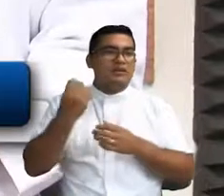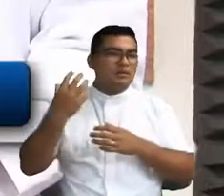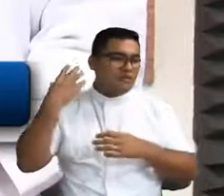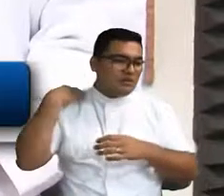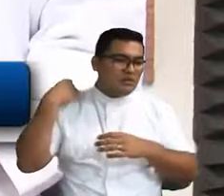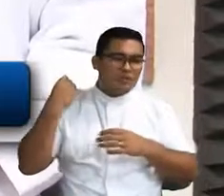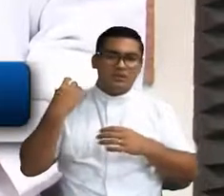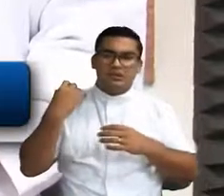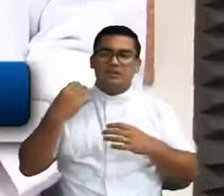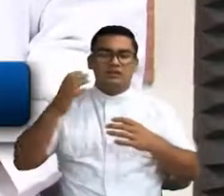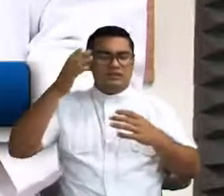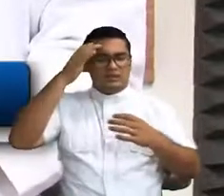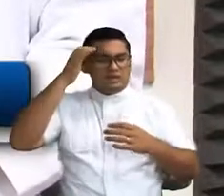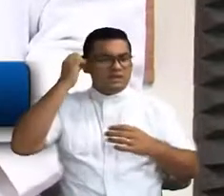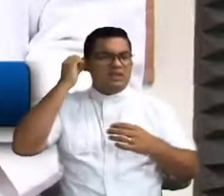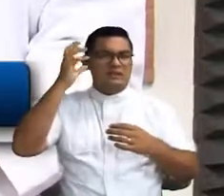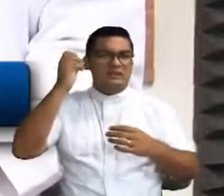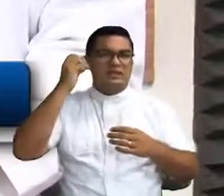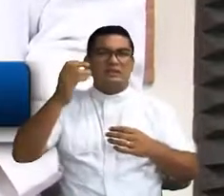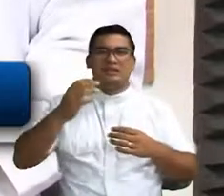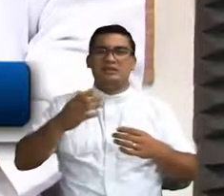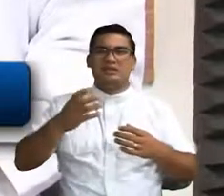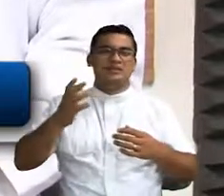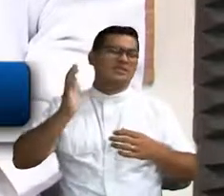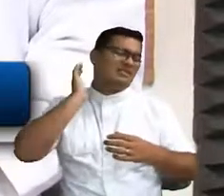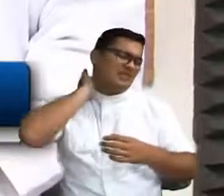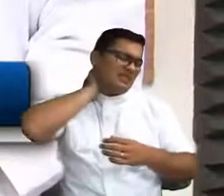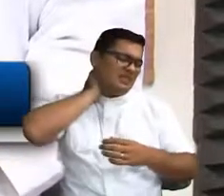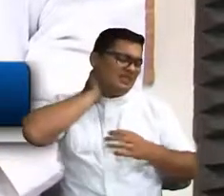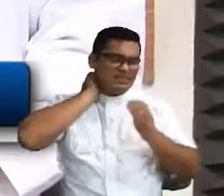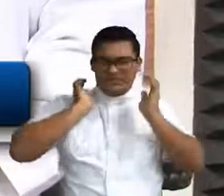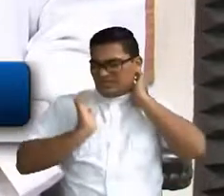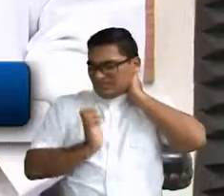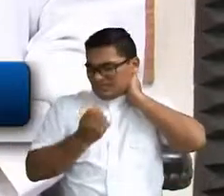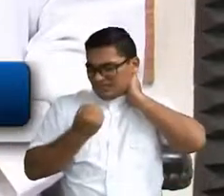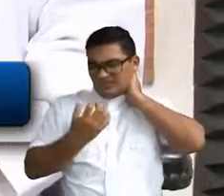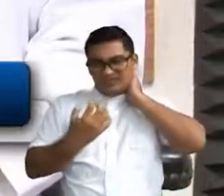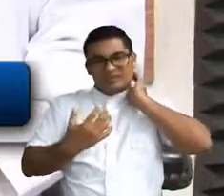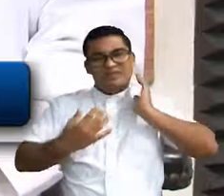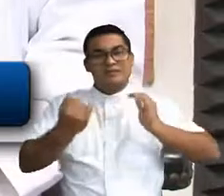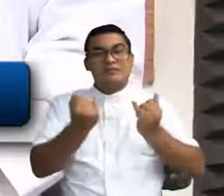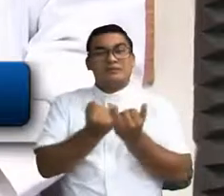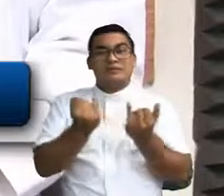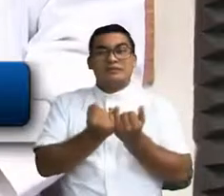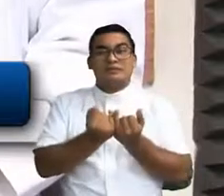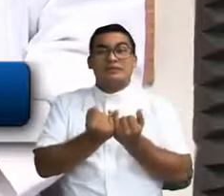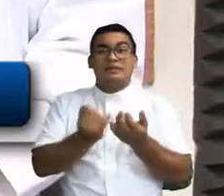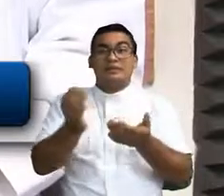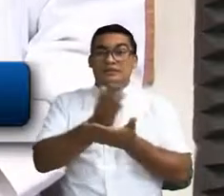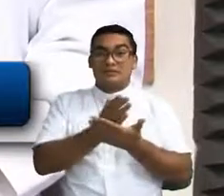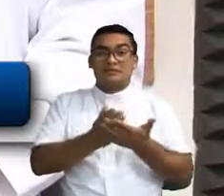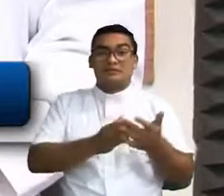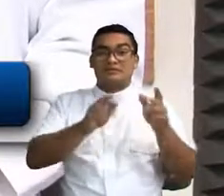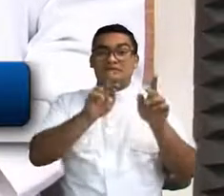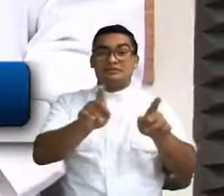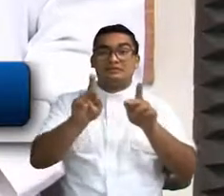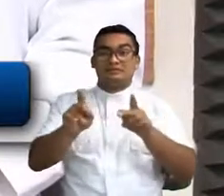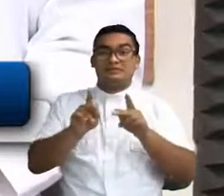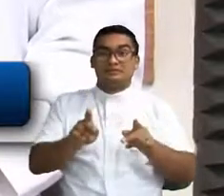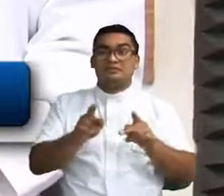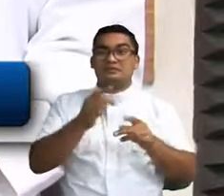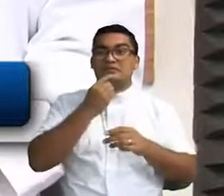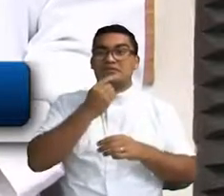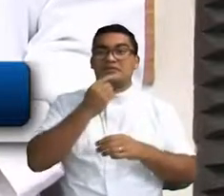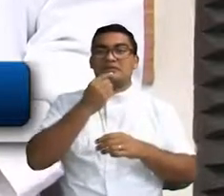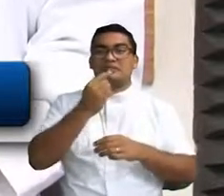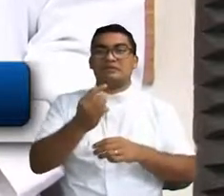corporales, dolores de cabeza, dolores en el cuello, incluso en algunos pacientes se